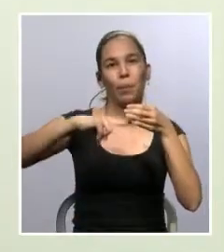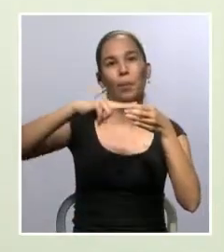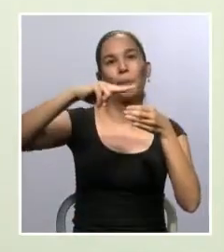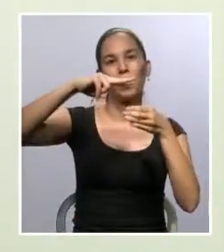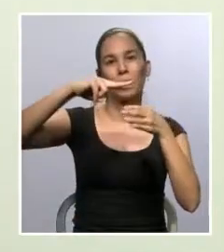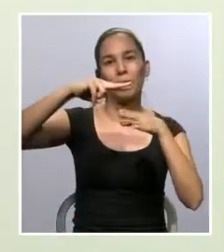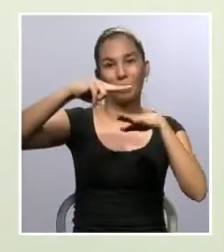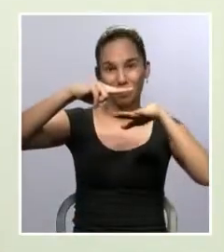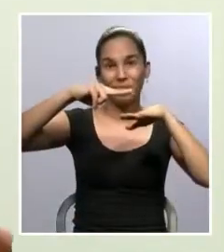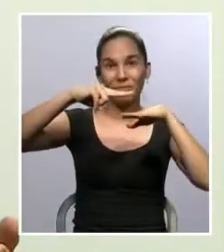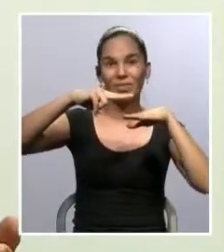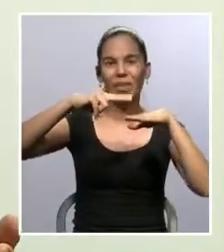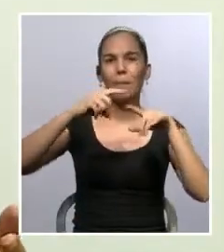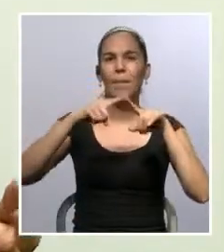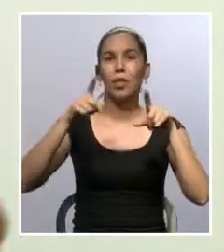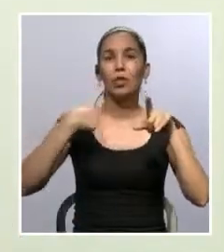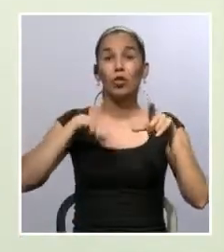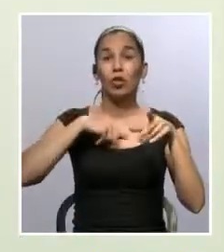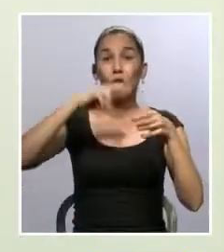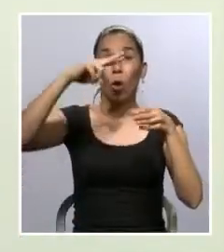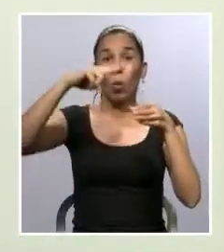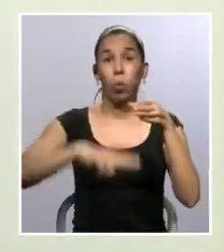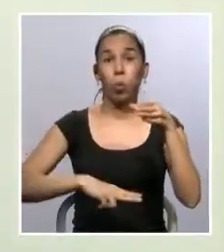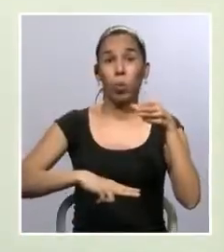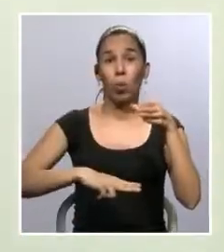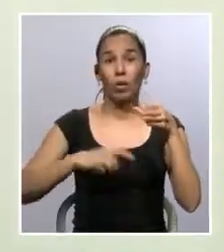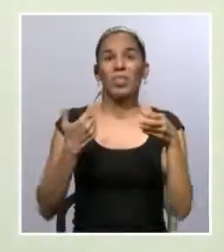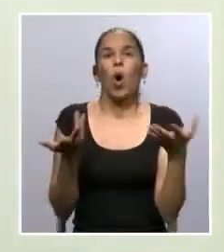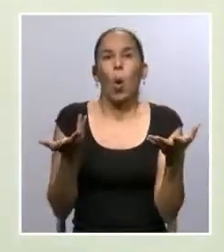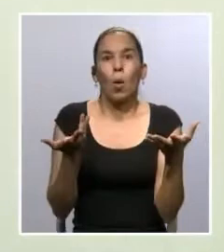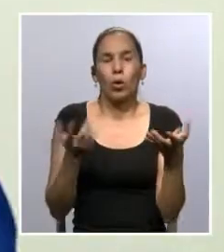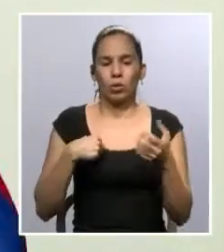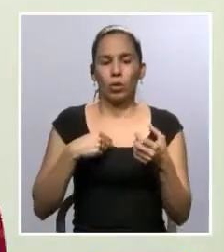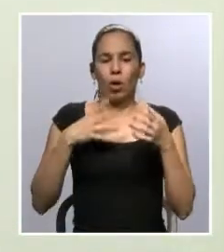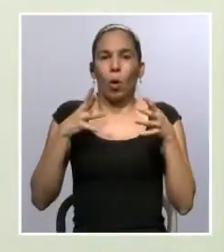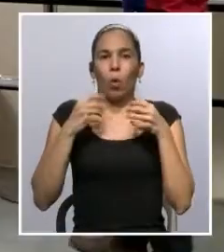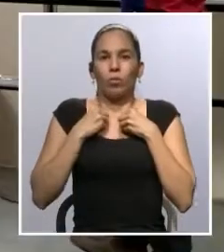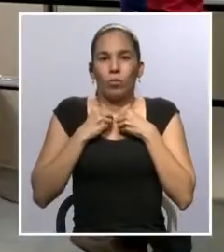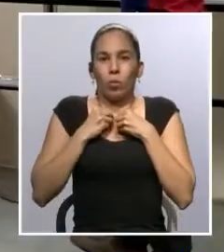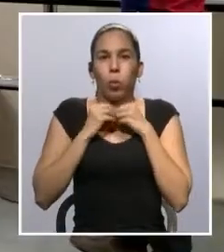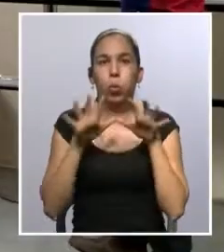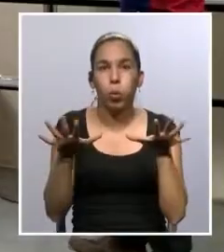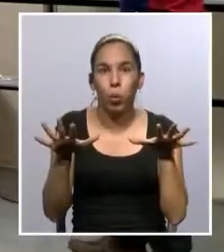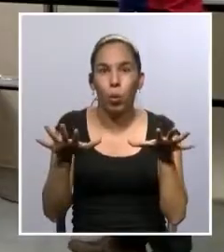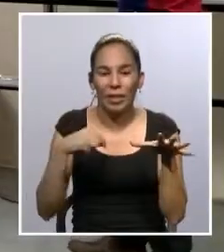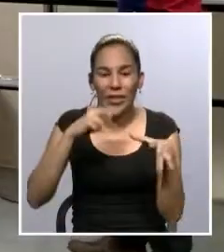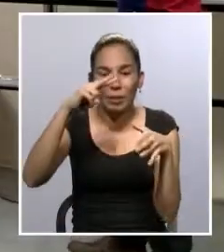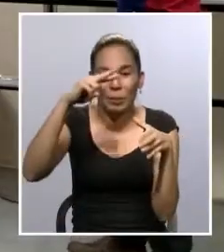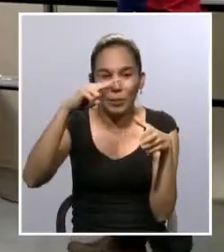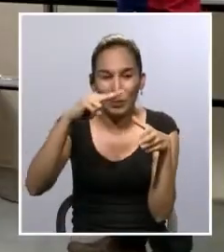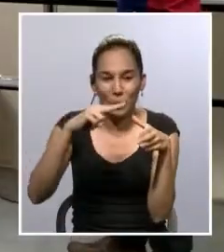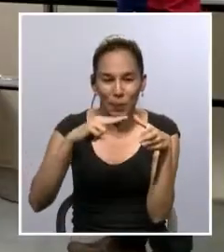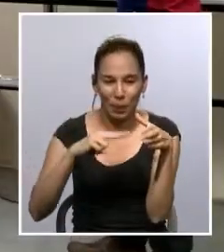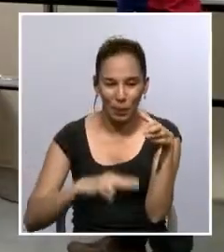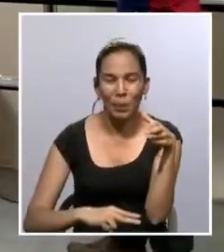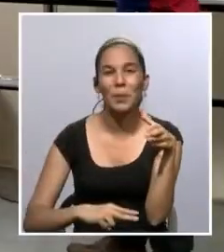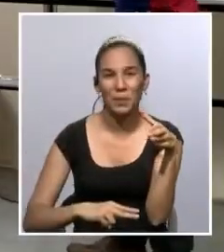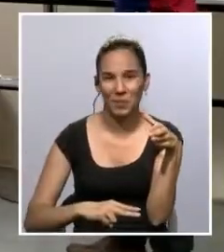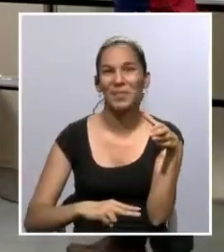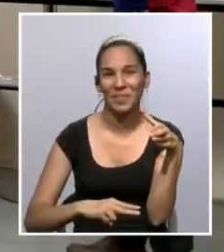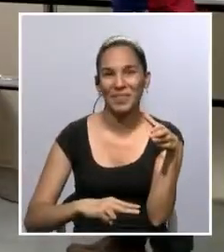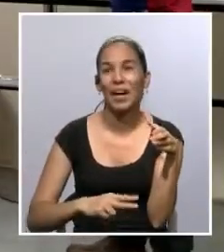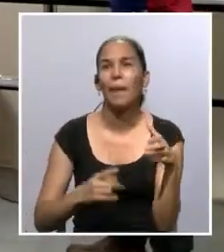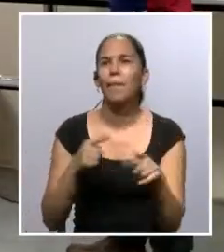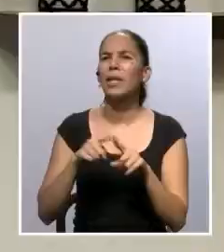para hundirnos? Botar el aire. Botamos el aire, vamos para abajo. Por eso muchos en este caso dicen, yo no puedo flotar. Dicen, claro que sí,